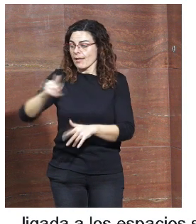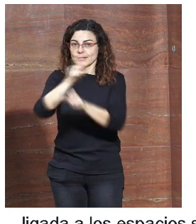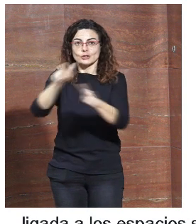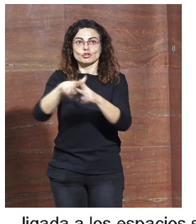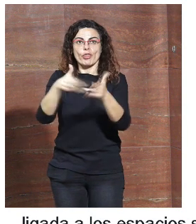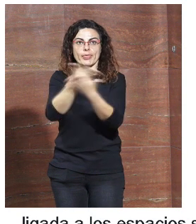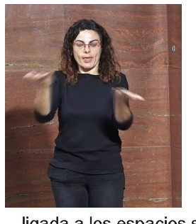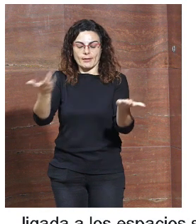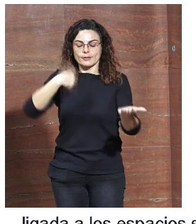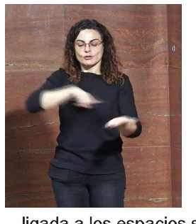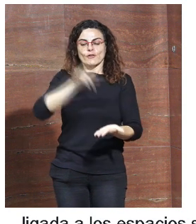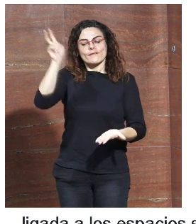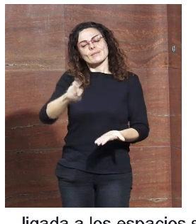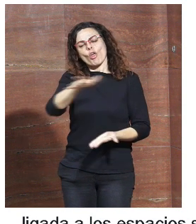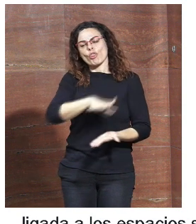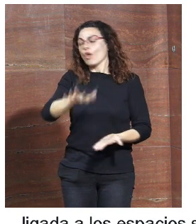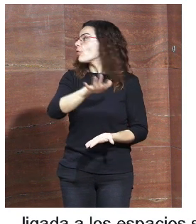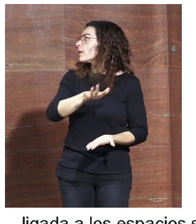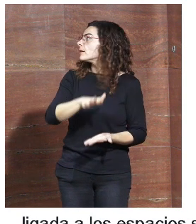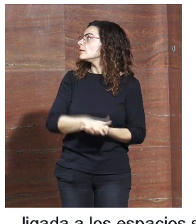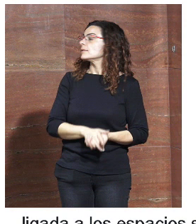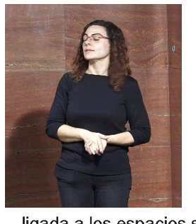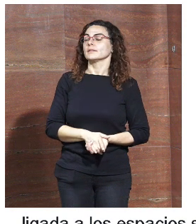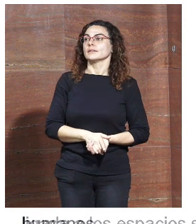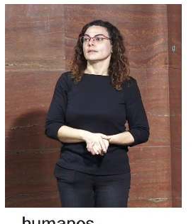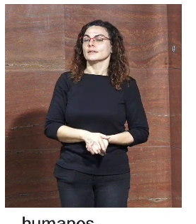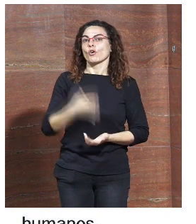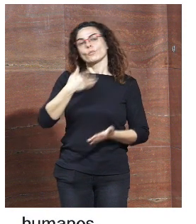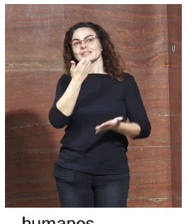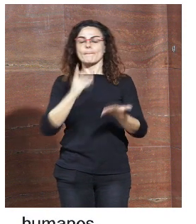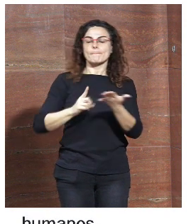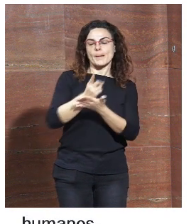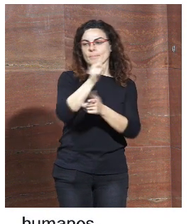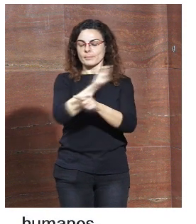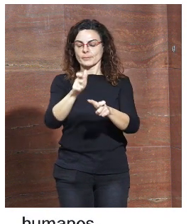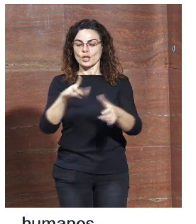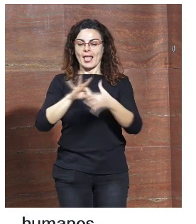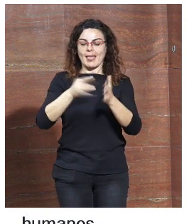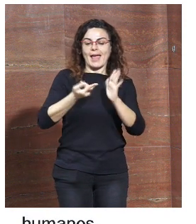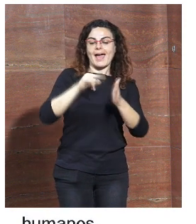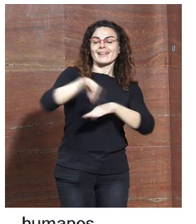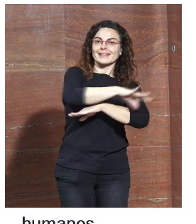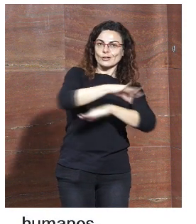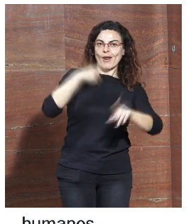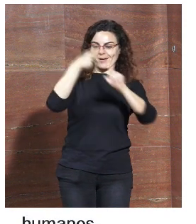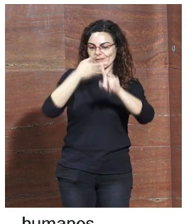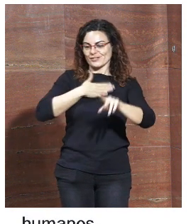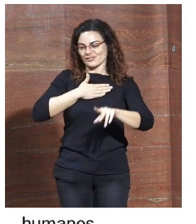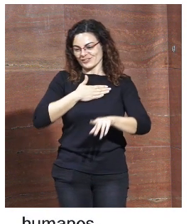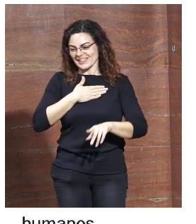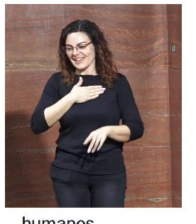¿de dónde venimos?, ¿no? Aquí he puesto un poco de mapa de, bueno, para la gente que haga más de arquitectura, nuestras referentes, ¿no?, Jane